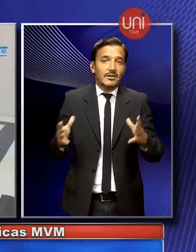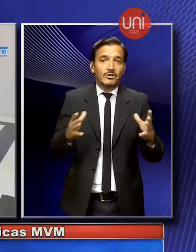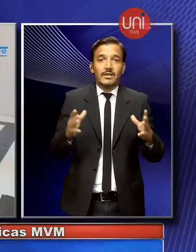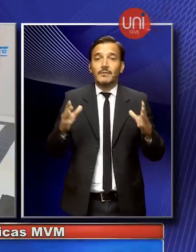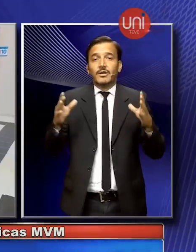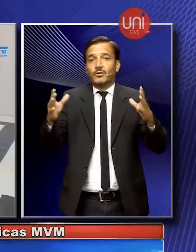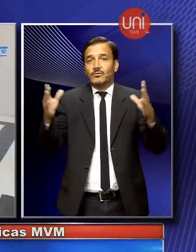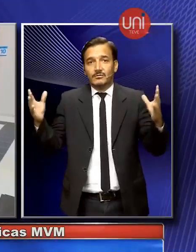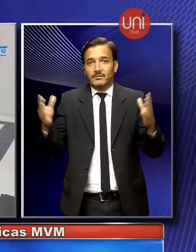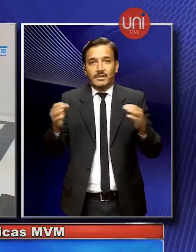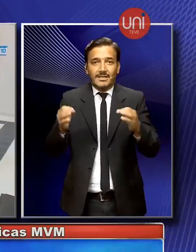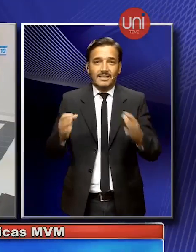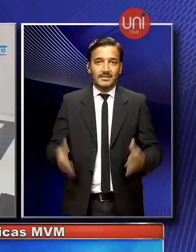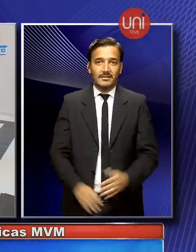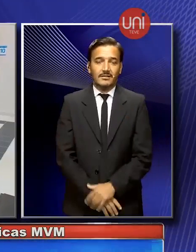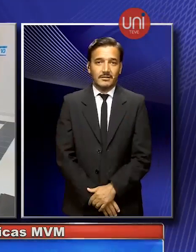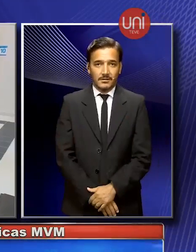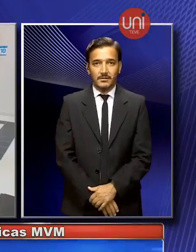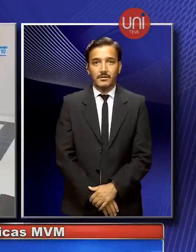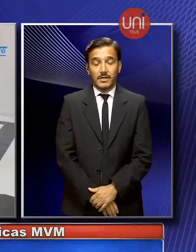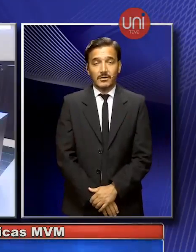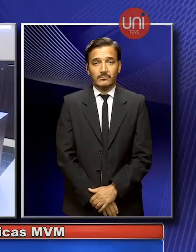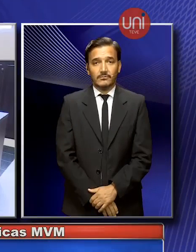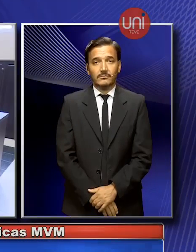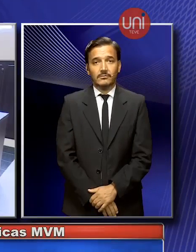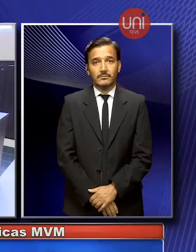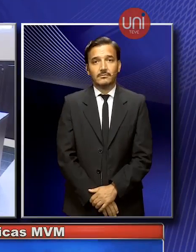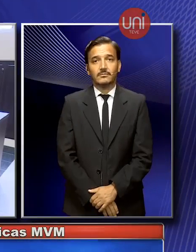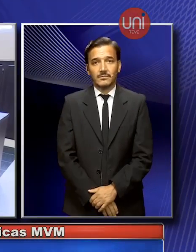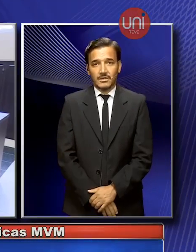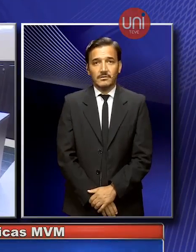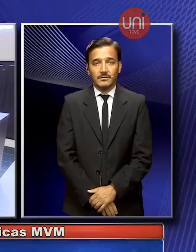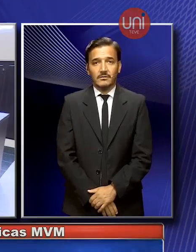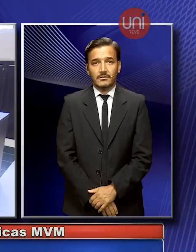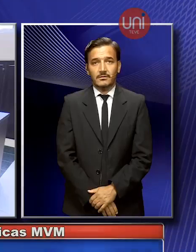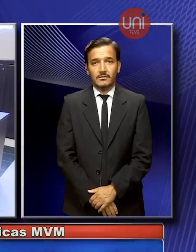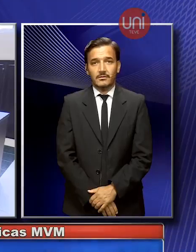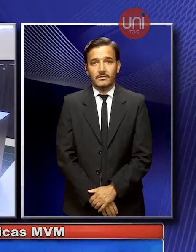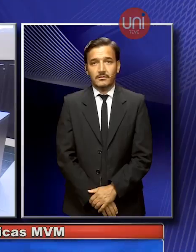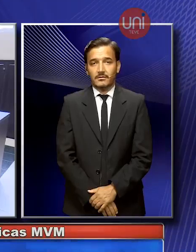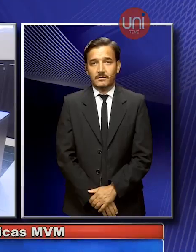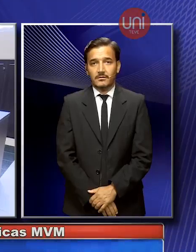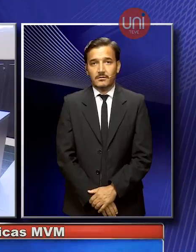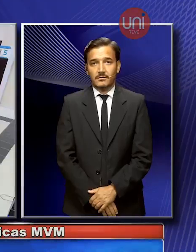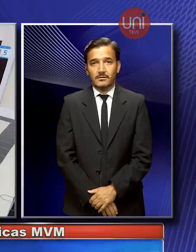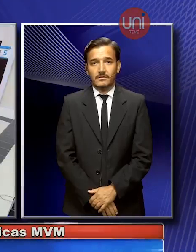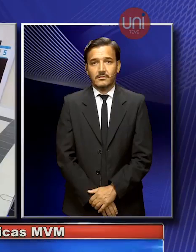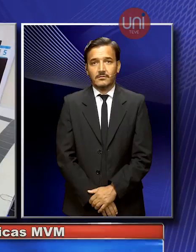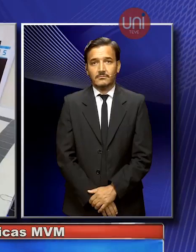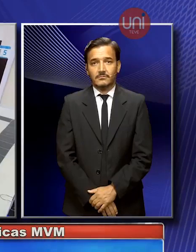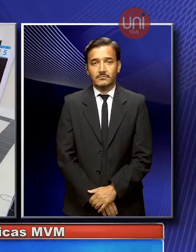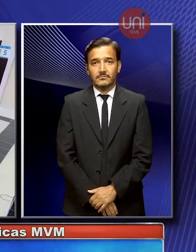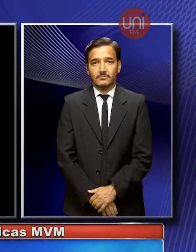tanques. Tal cual. Y por supuesto que los planos sí están presentados en obras privadas de la municipalidad. Sí. Hay una aprobación del plano de lo que sí iba a